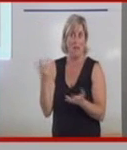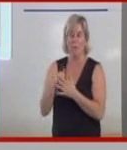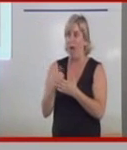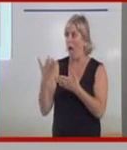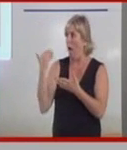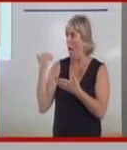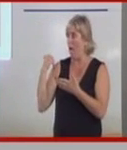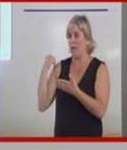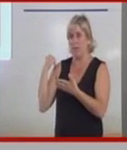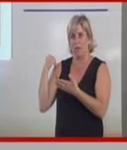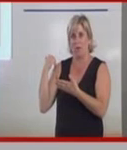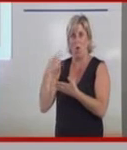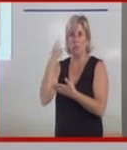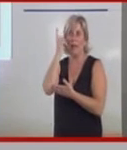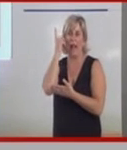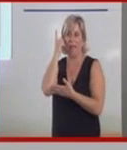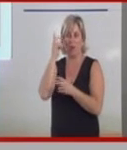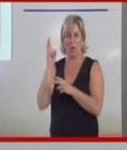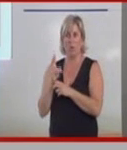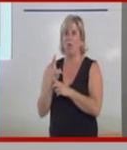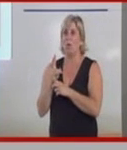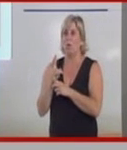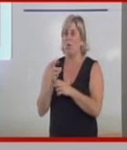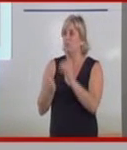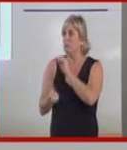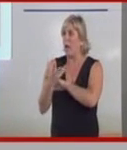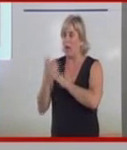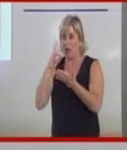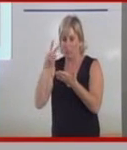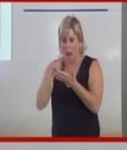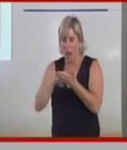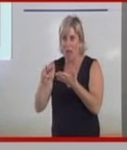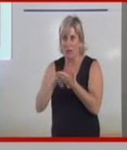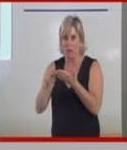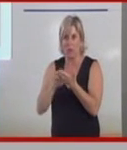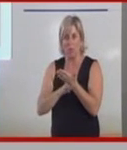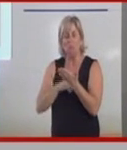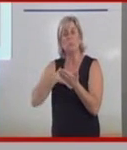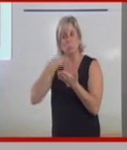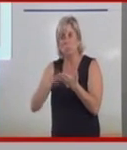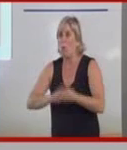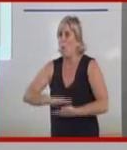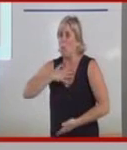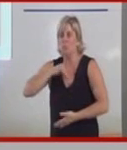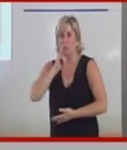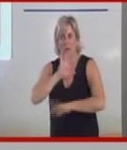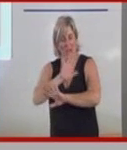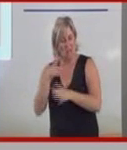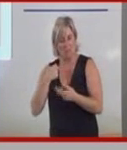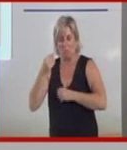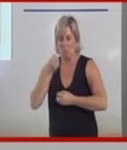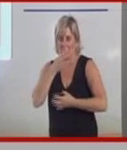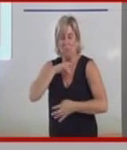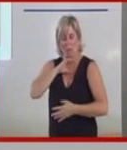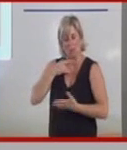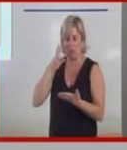años salió al mercado un teléfono móvil que llevaba un lector de pantalla y que cubría perfectamente nuestras necesidades de acceso a